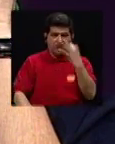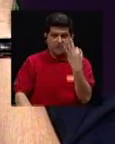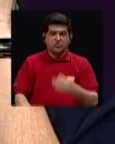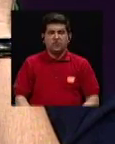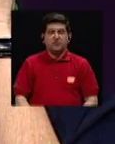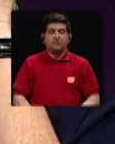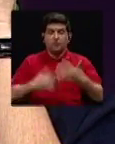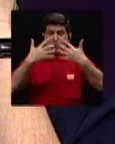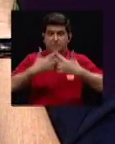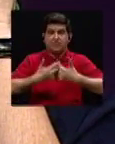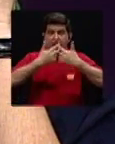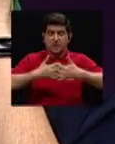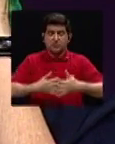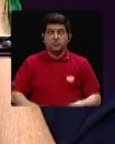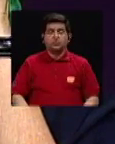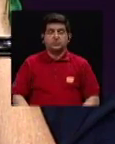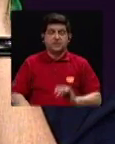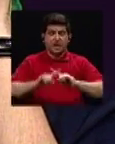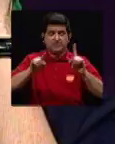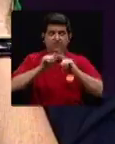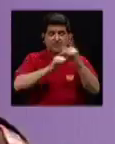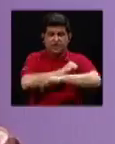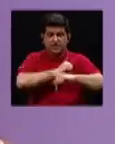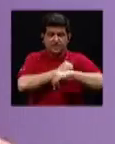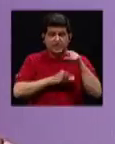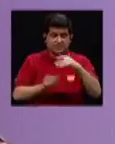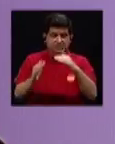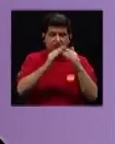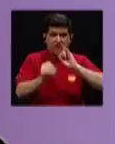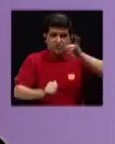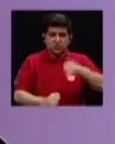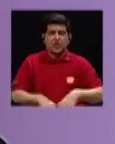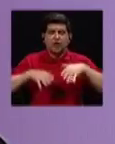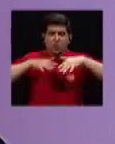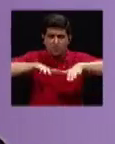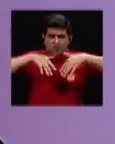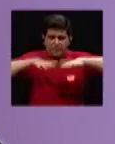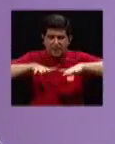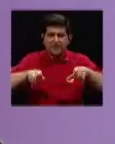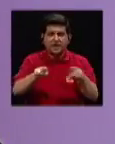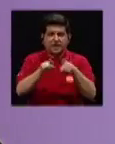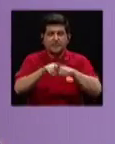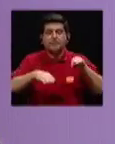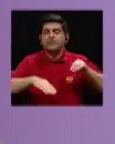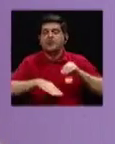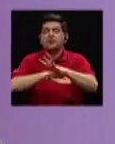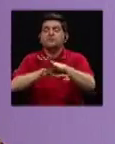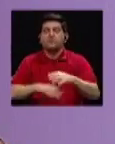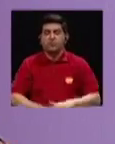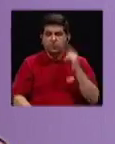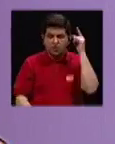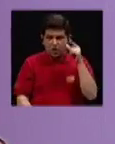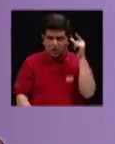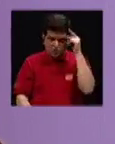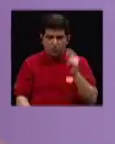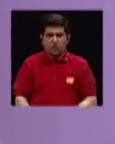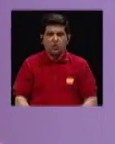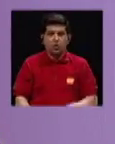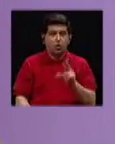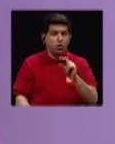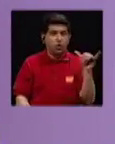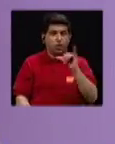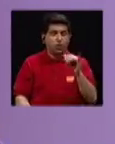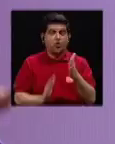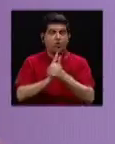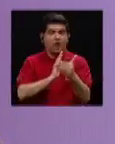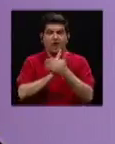ahora hablando en términos de una industria transnacional que está en Ciudad Juárez como la industria maquiladora también repercute